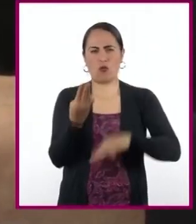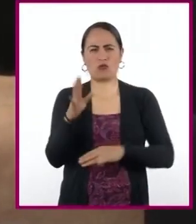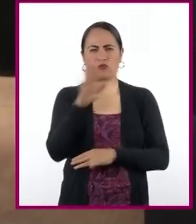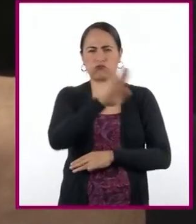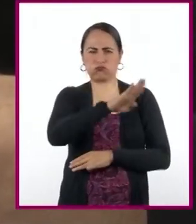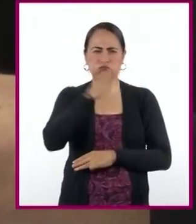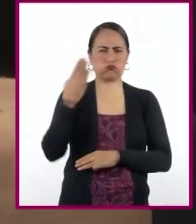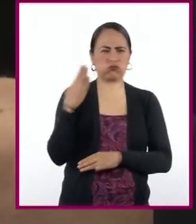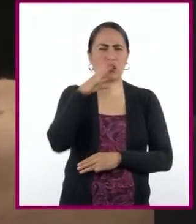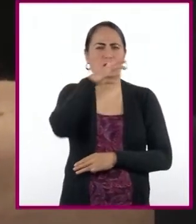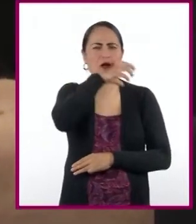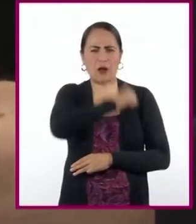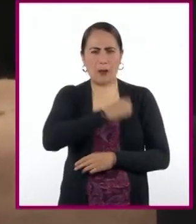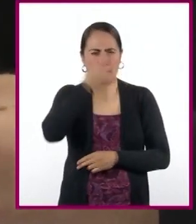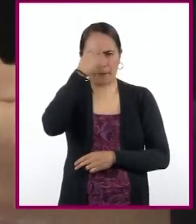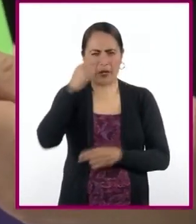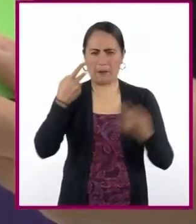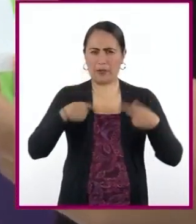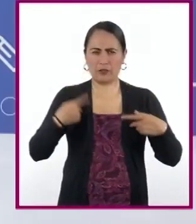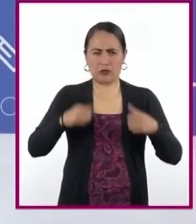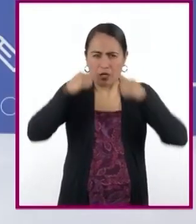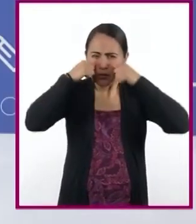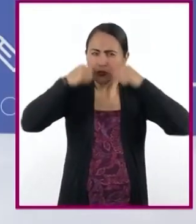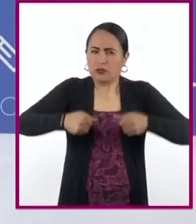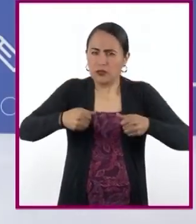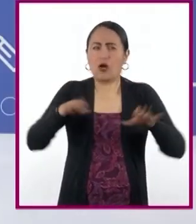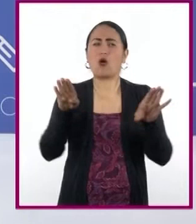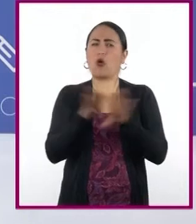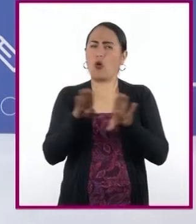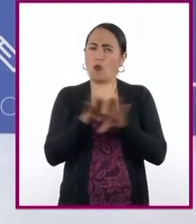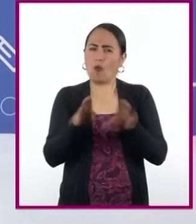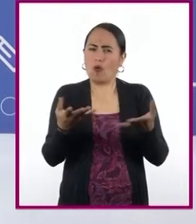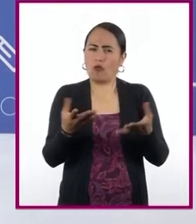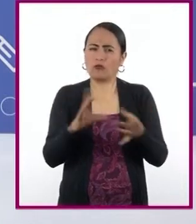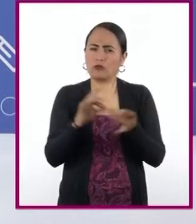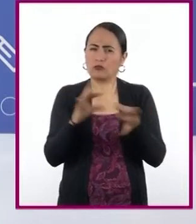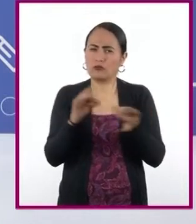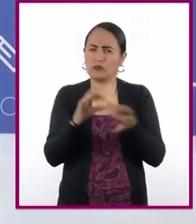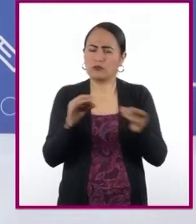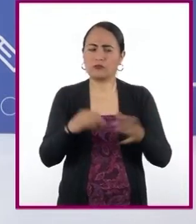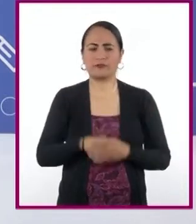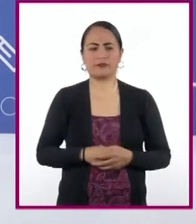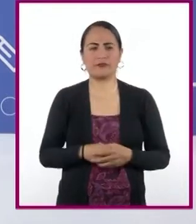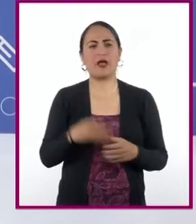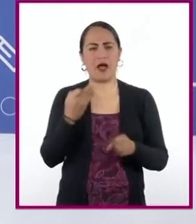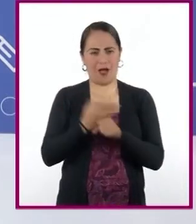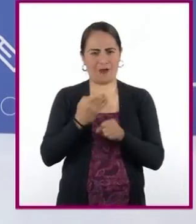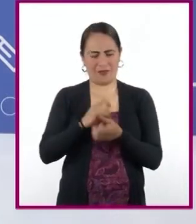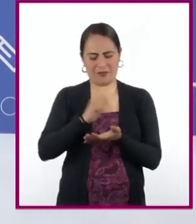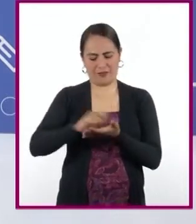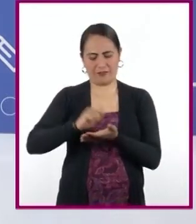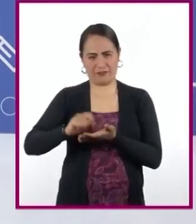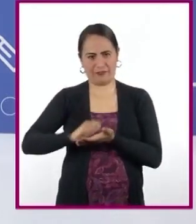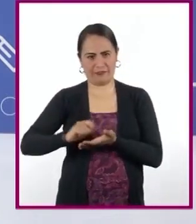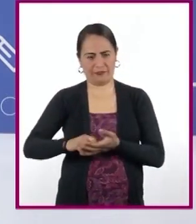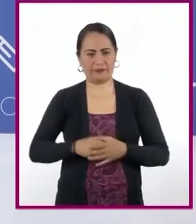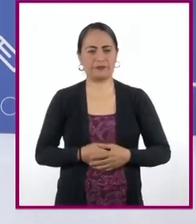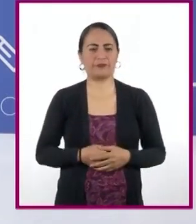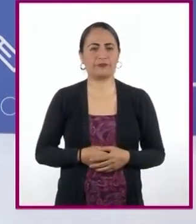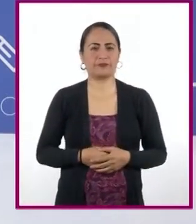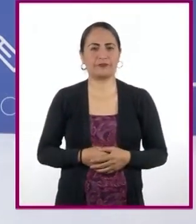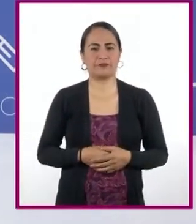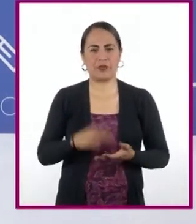para interesar a su audiencia. ¿Cómo lo harían? Bueno, vamos a escribirlo. Aquí el